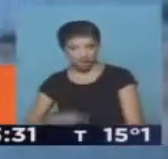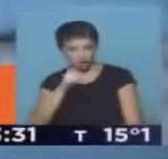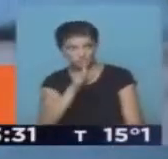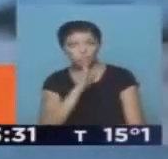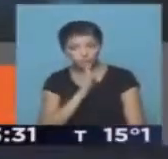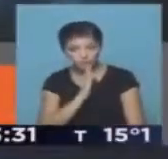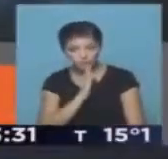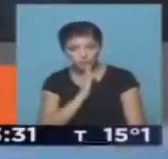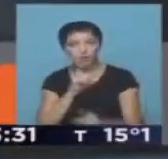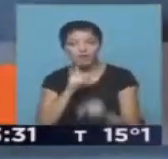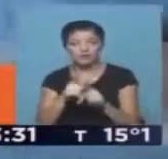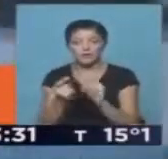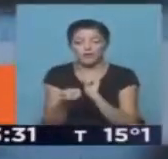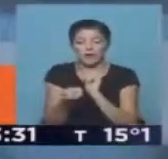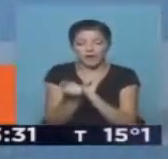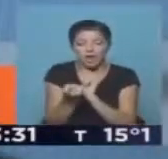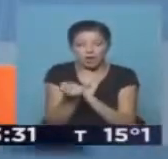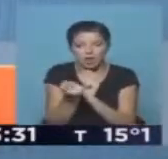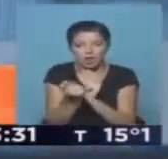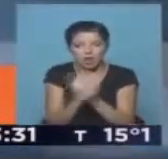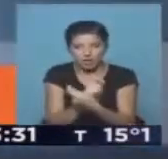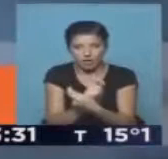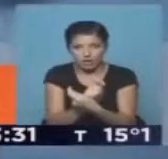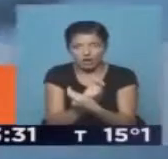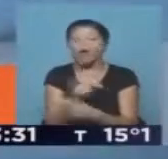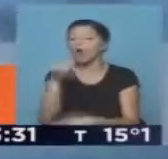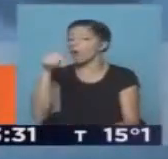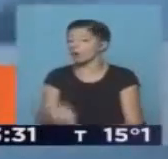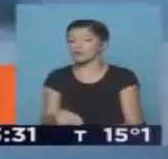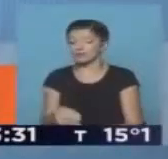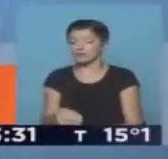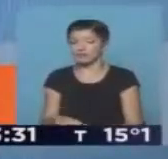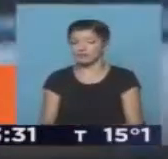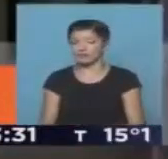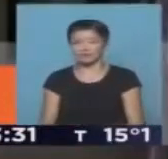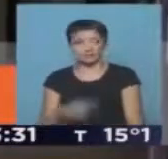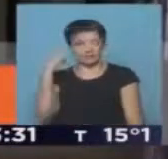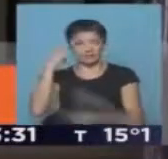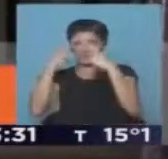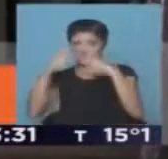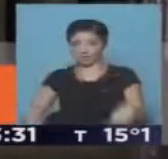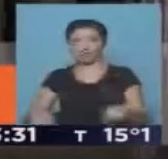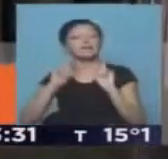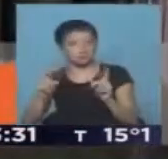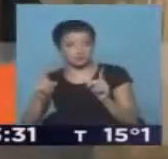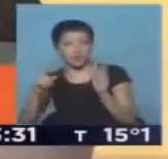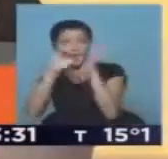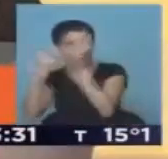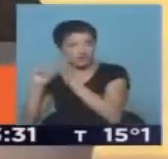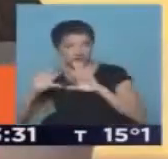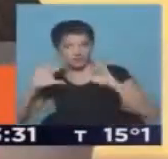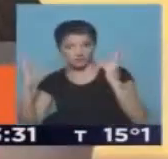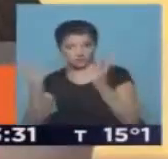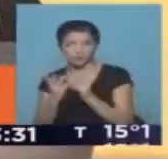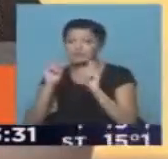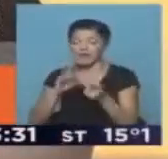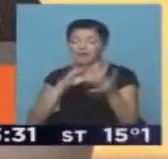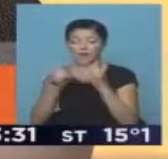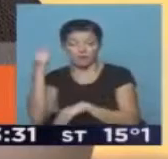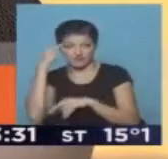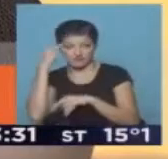fue se fue modificando y se fue cambiando la mirada hoy necesariamente es diferente y la comunidad internacional todavía tiene una mirada por completo de